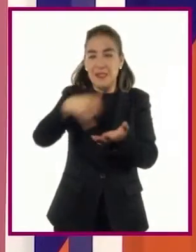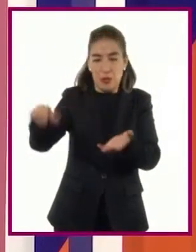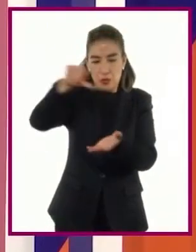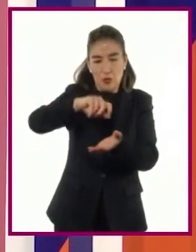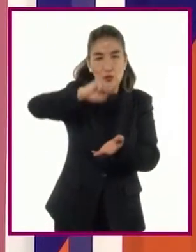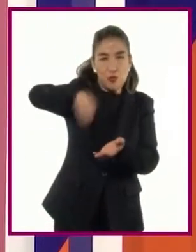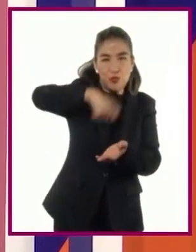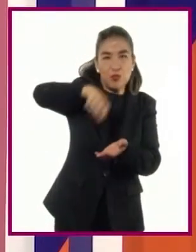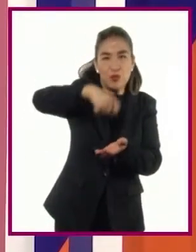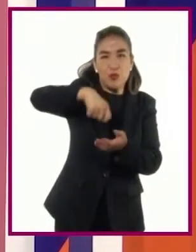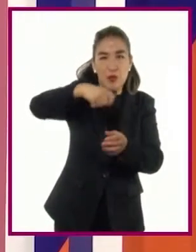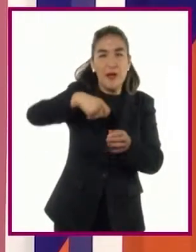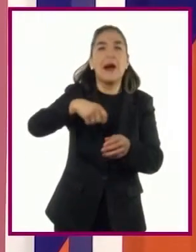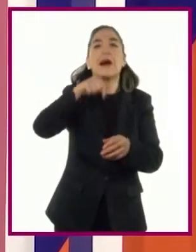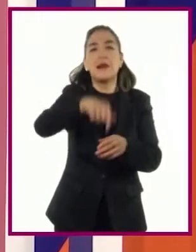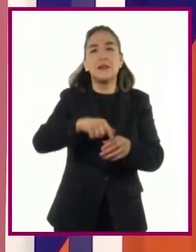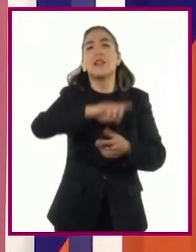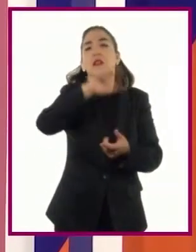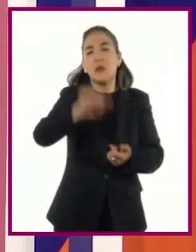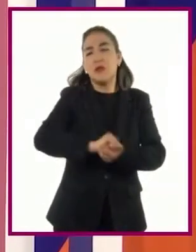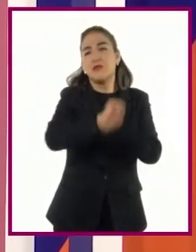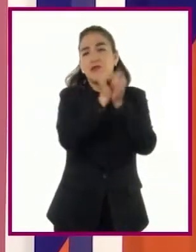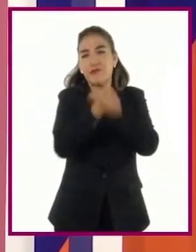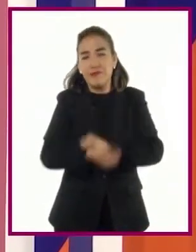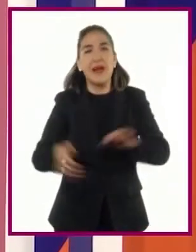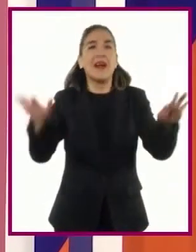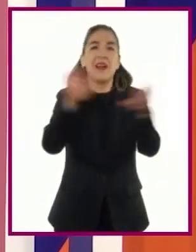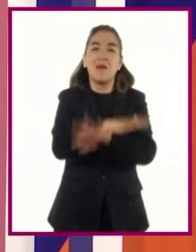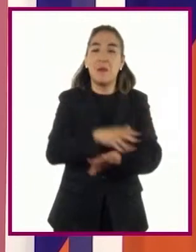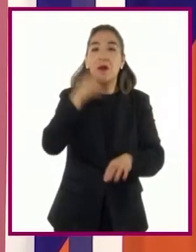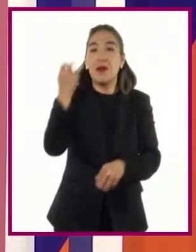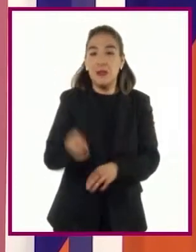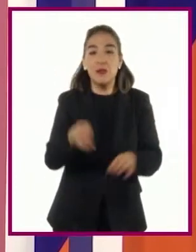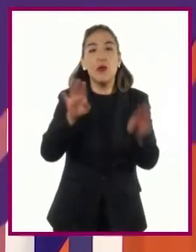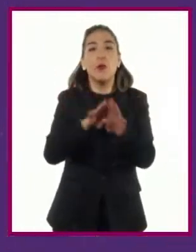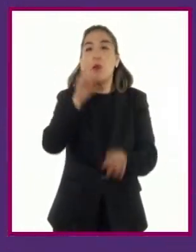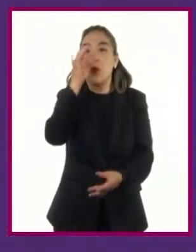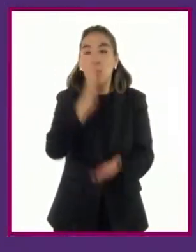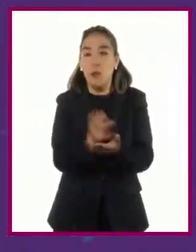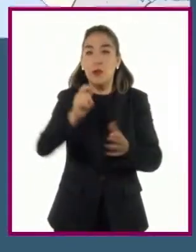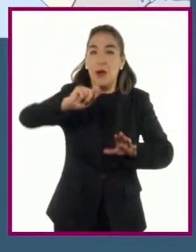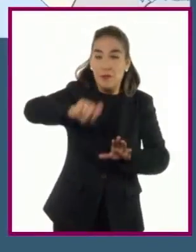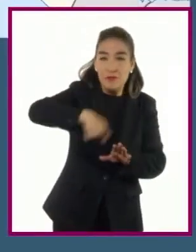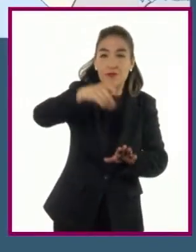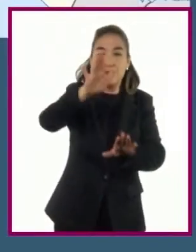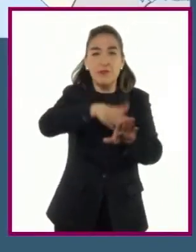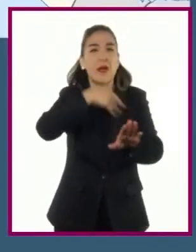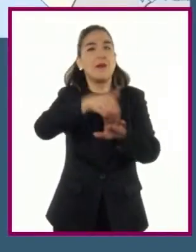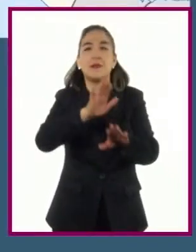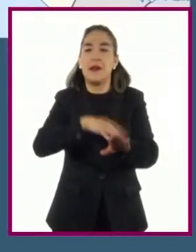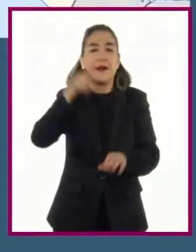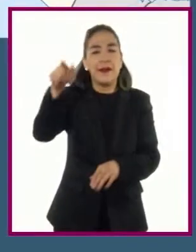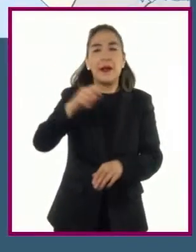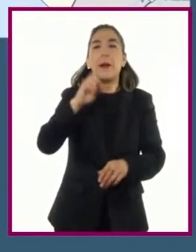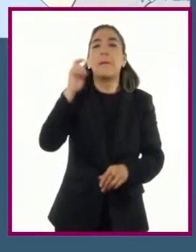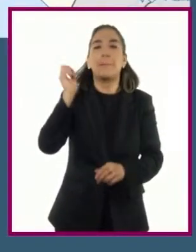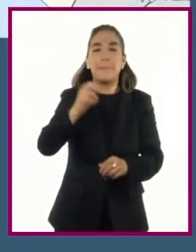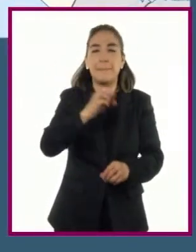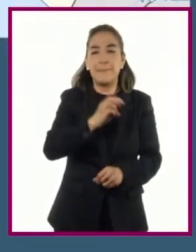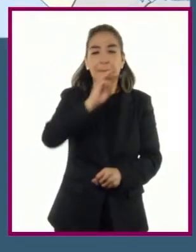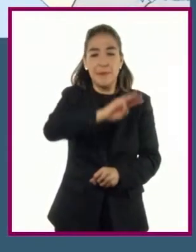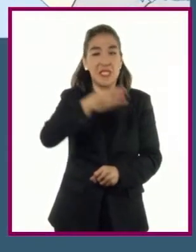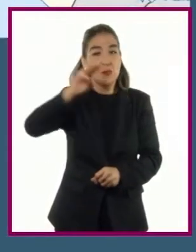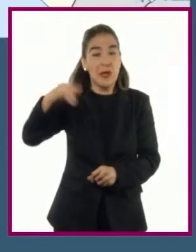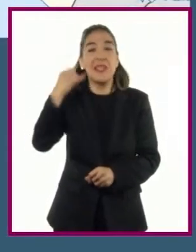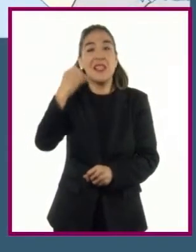del tiempo, estas técnicas se transformaron, por lo que ya no solo se maqueaba el guaje, sino que en estados como Michoacán y Oaxaca